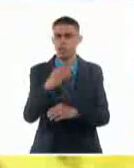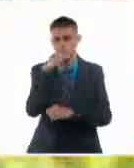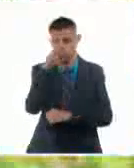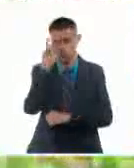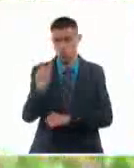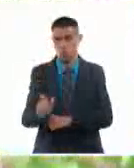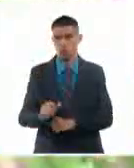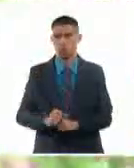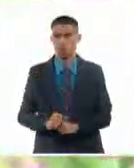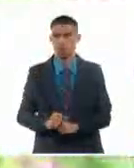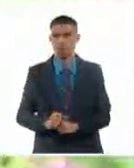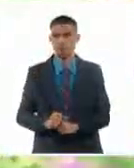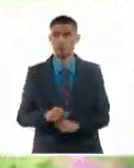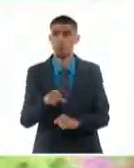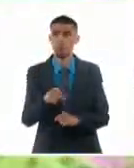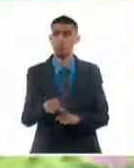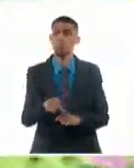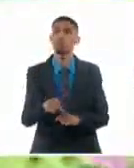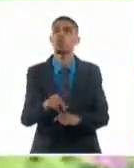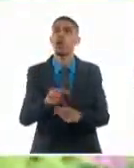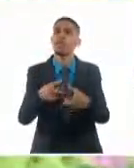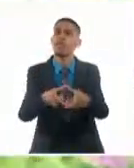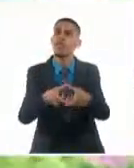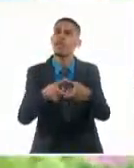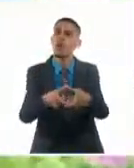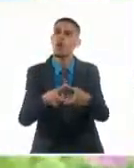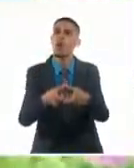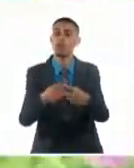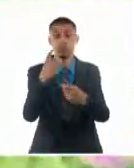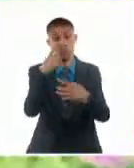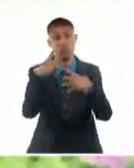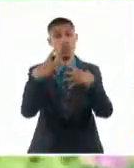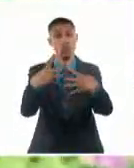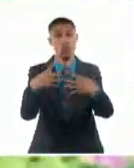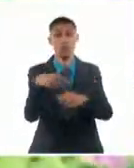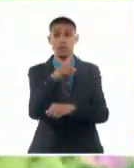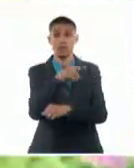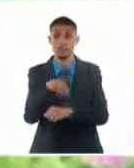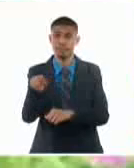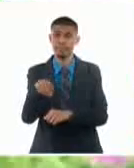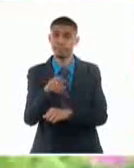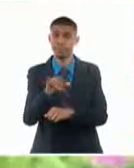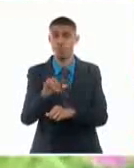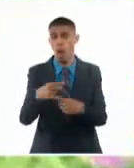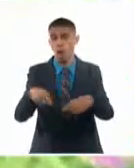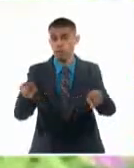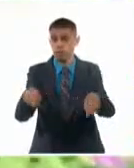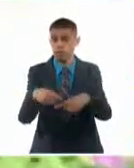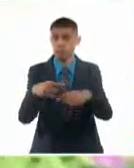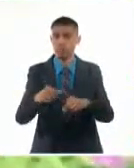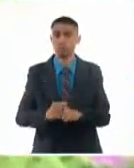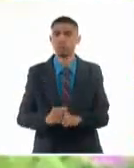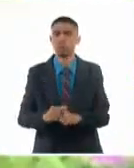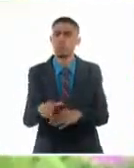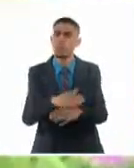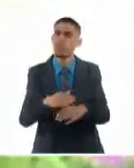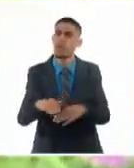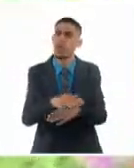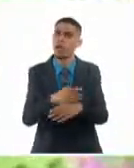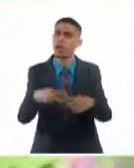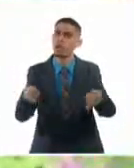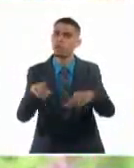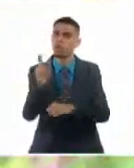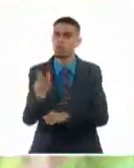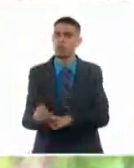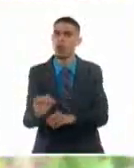Ha producido álbumes para prestigiosos intérpretes como Elena Burke, Luis Tellez, David Orrenz, y para agrupaciones